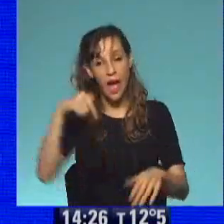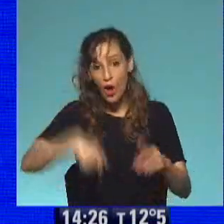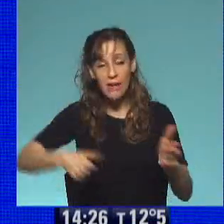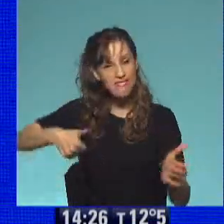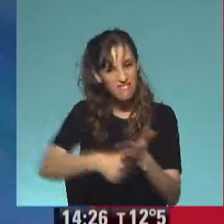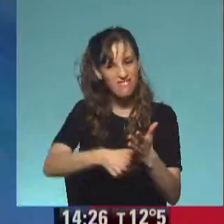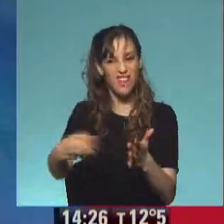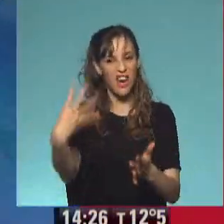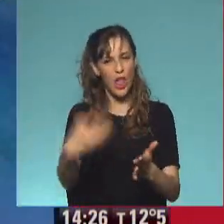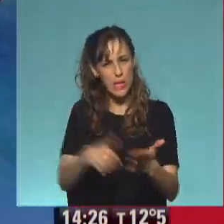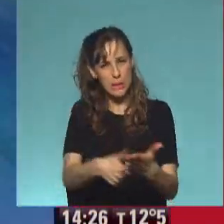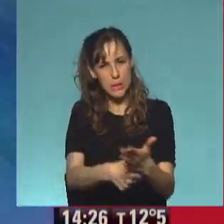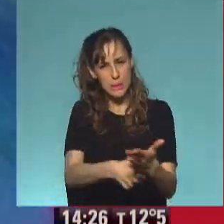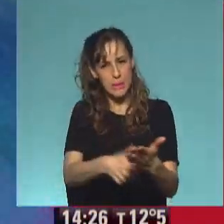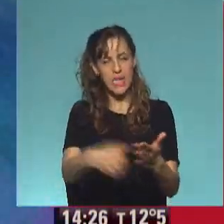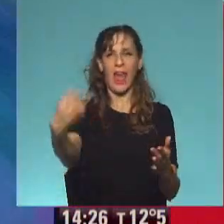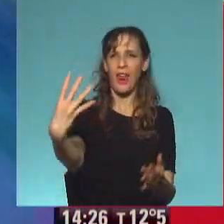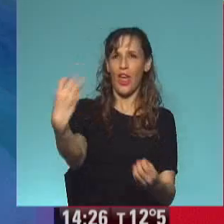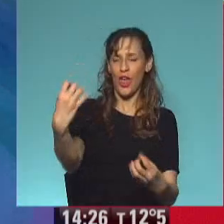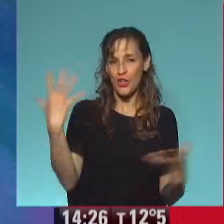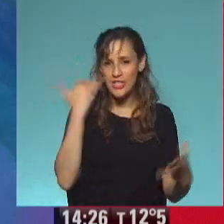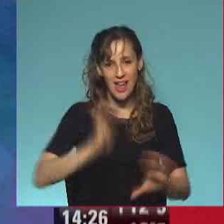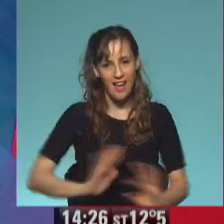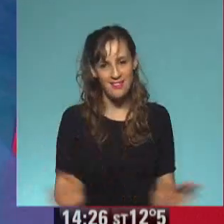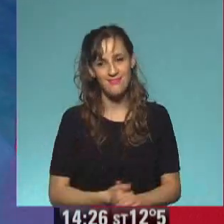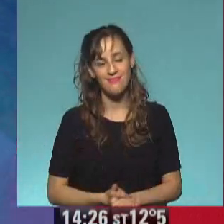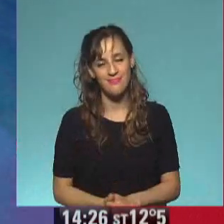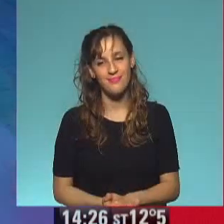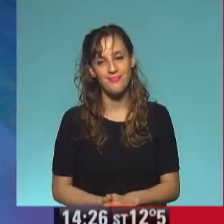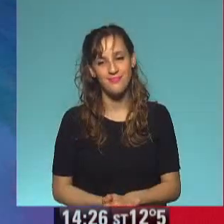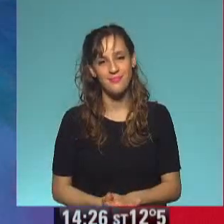recreo. ¡Como si hubiese sabido! Mirá, ya vivo.